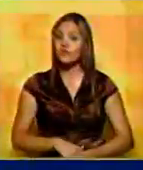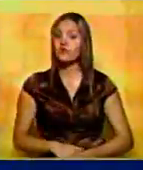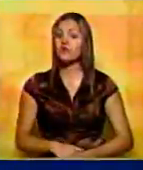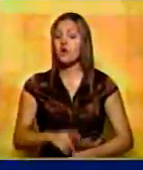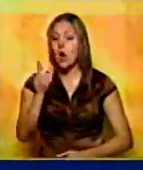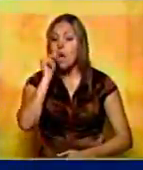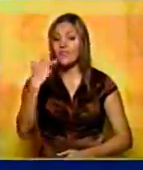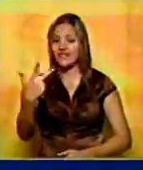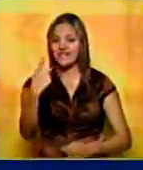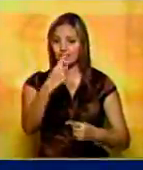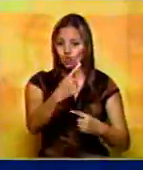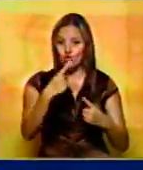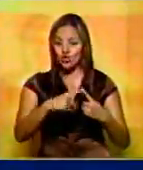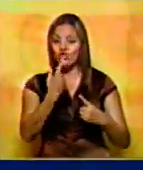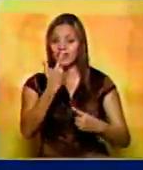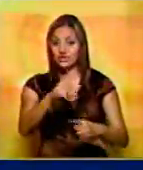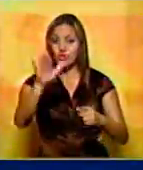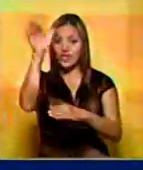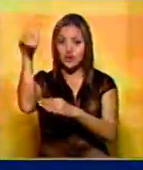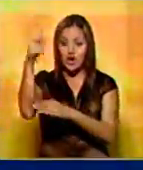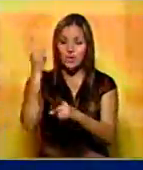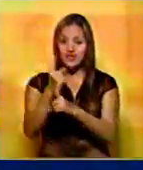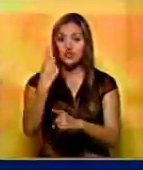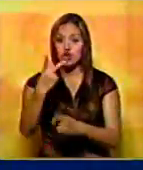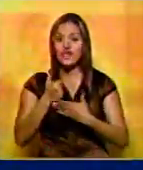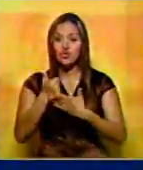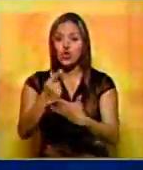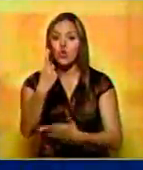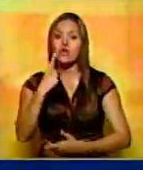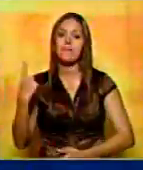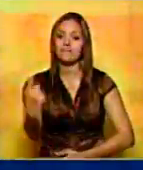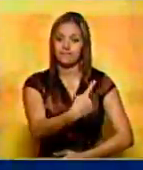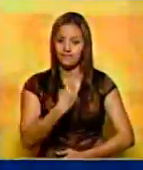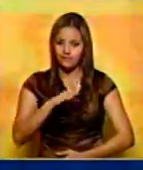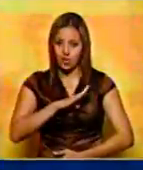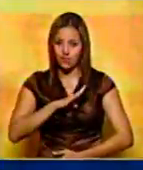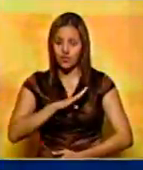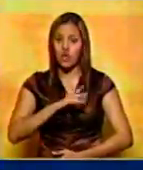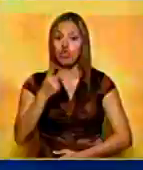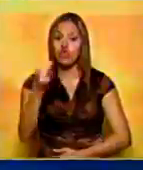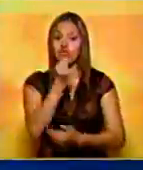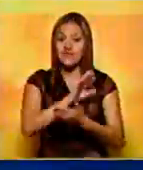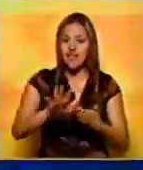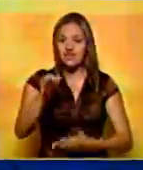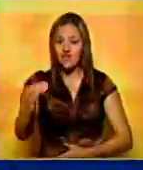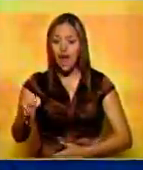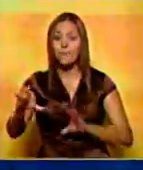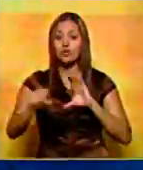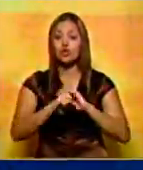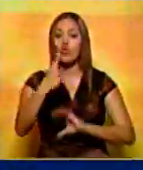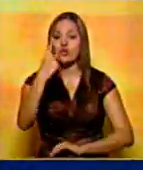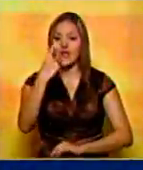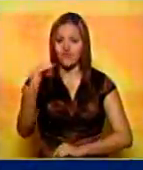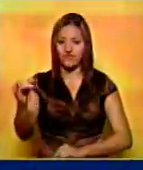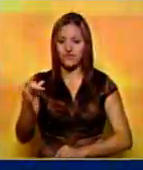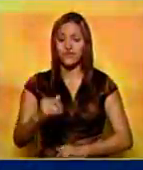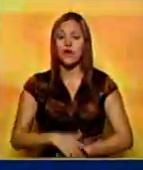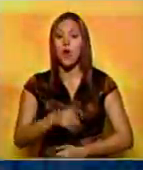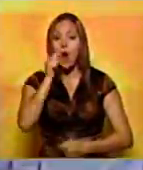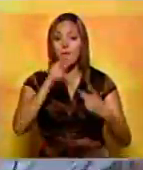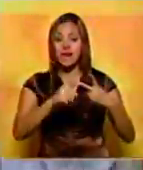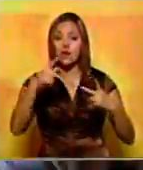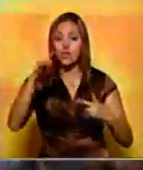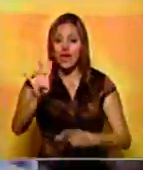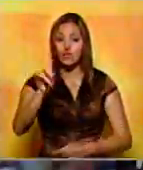se fue de 3-1 con el tercer cuadrangular de la temporada, dos remolcadas y una anotada. Recibió dos boletos y se ponchó una vez. Pablo Sandoval de